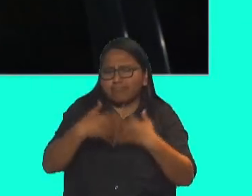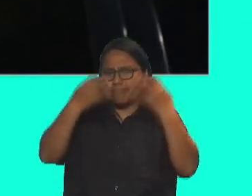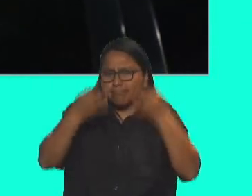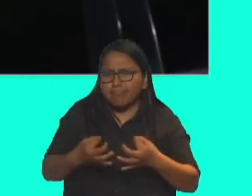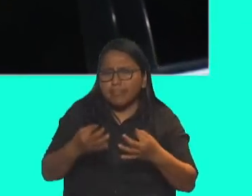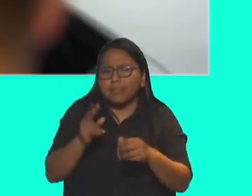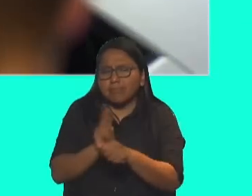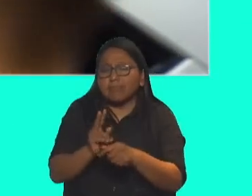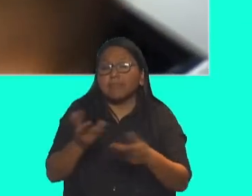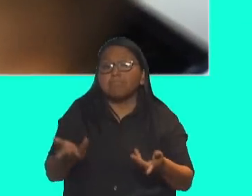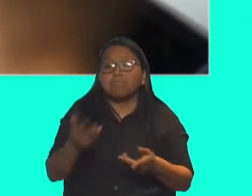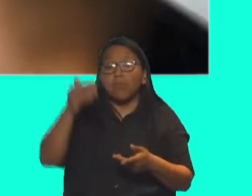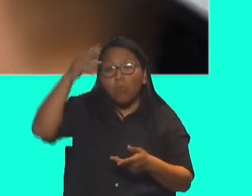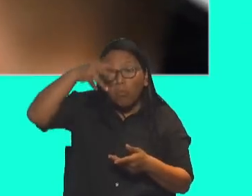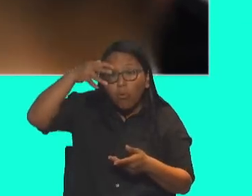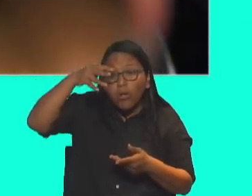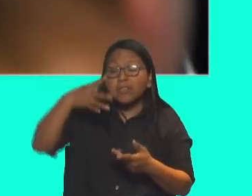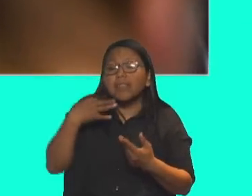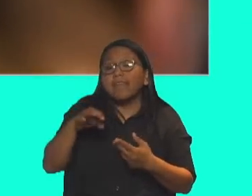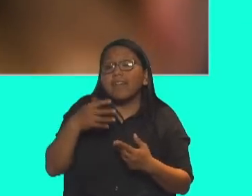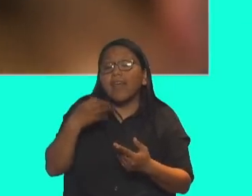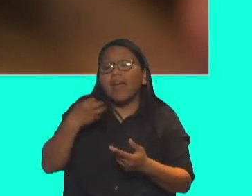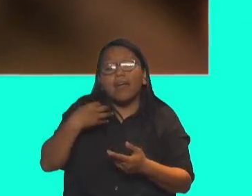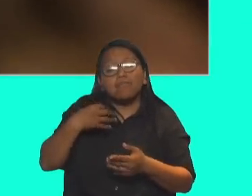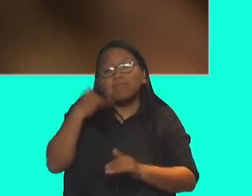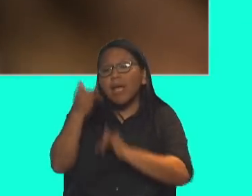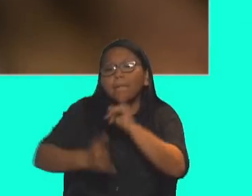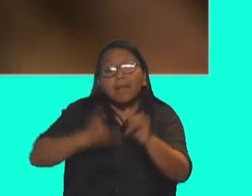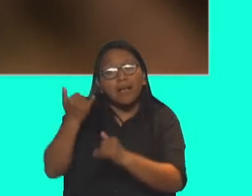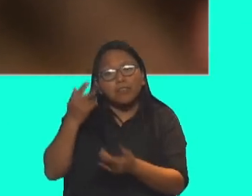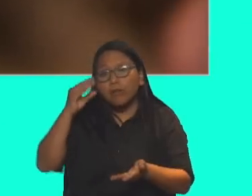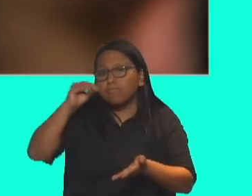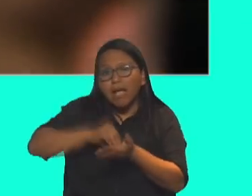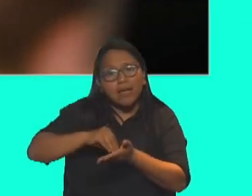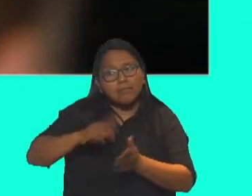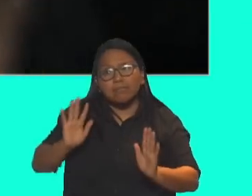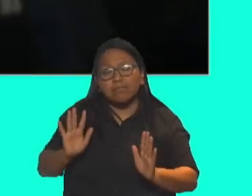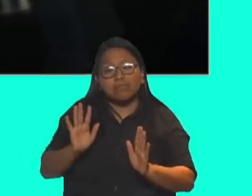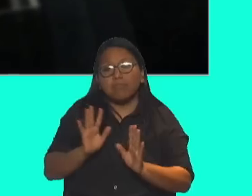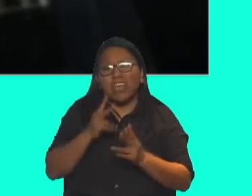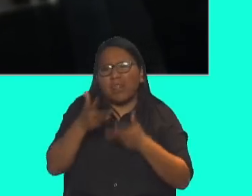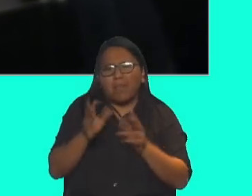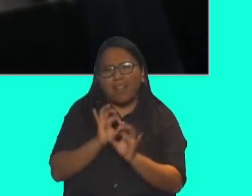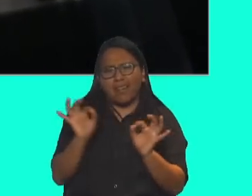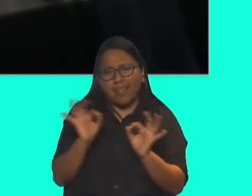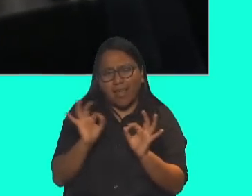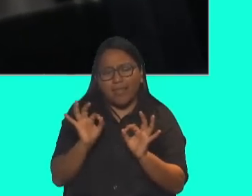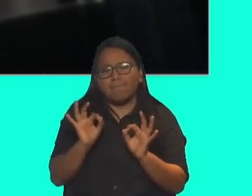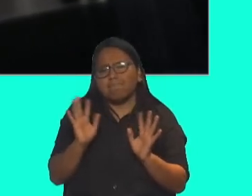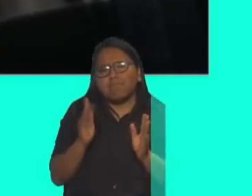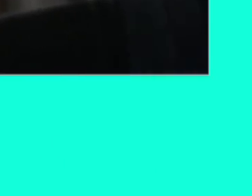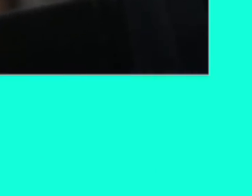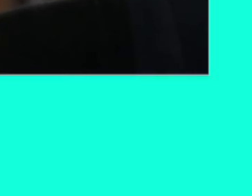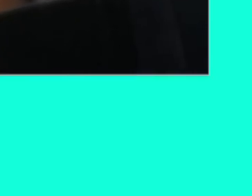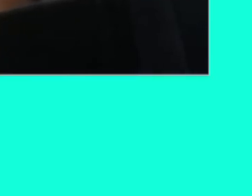de seguridad bueno burro y tendría que dar explicaciones más contundente de las que dio en realia no dio ninguna por lo tanto no no es una derecha